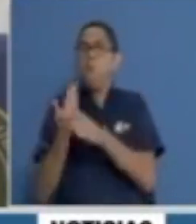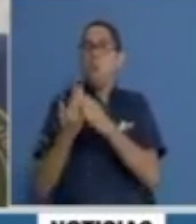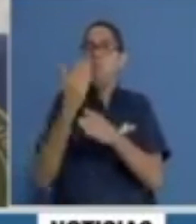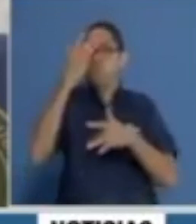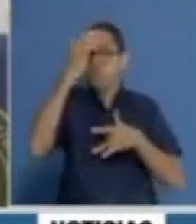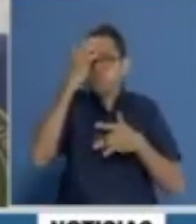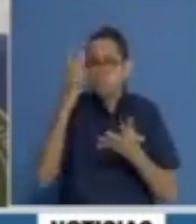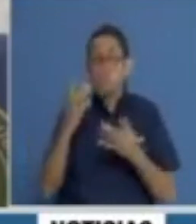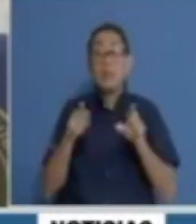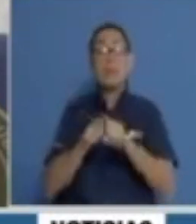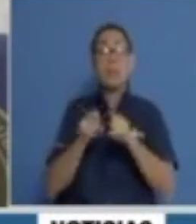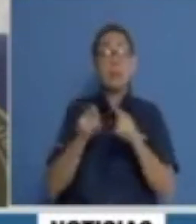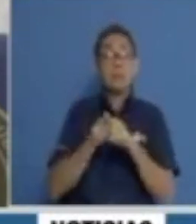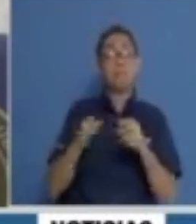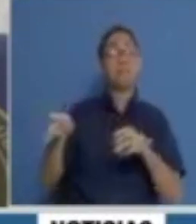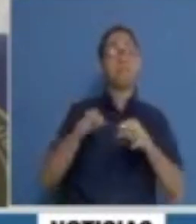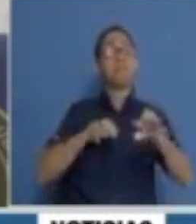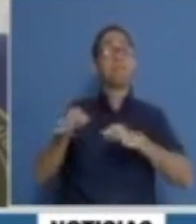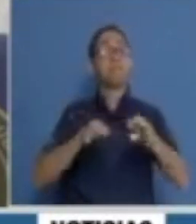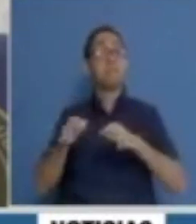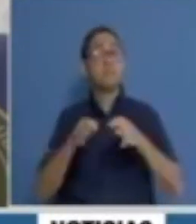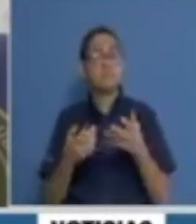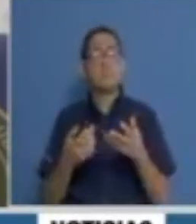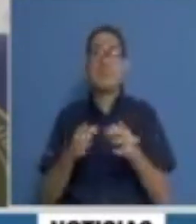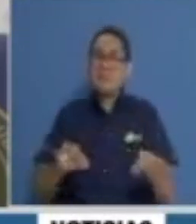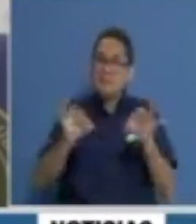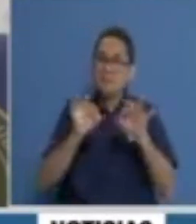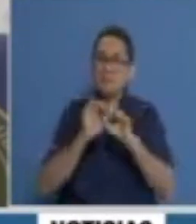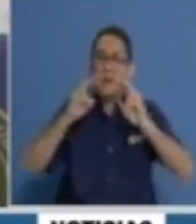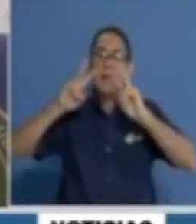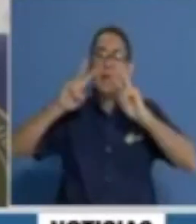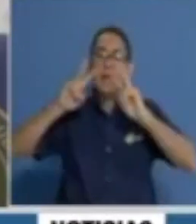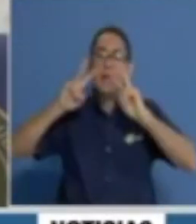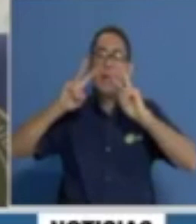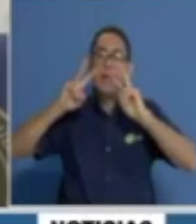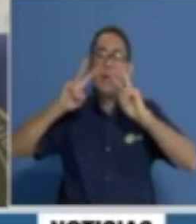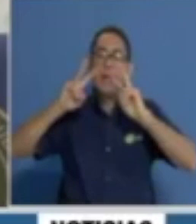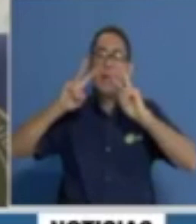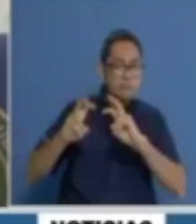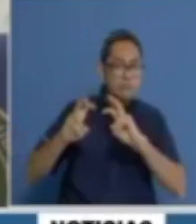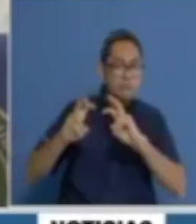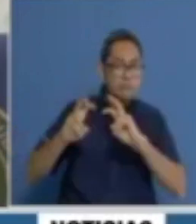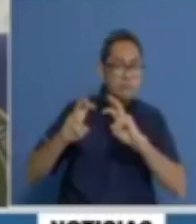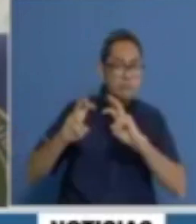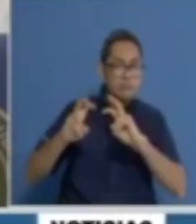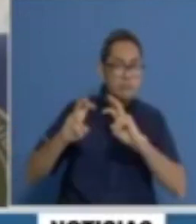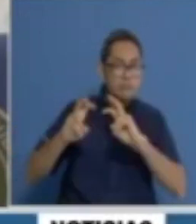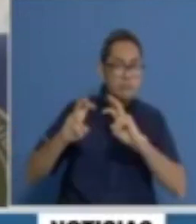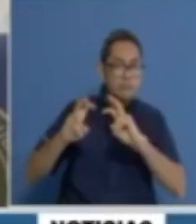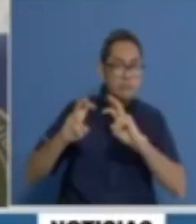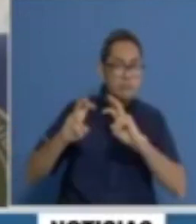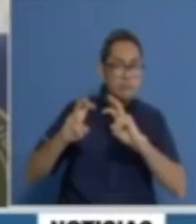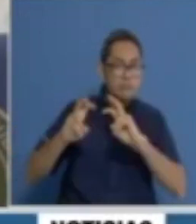último, asegurar la disponibilidad de diagnóstico tanto en pruebas diarias como en la tasa de positividad que vamos a